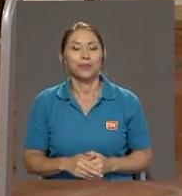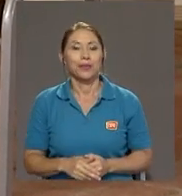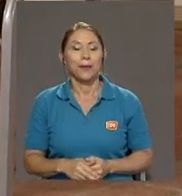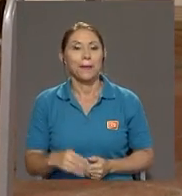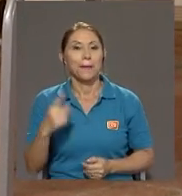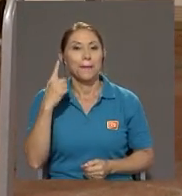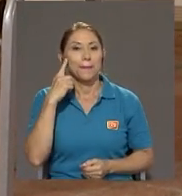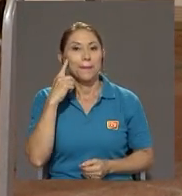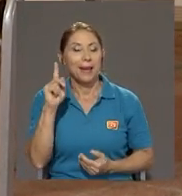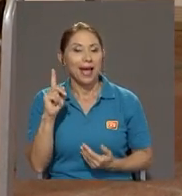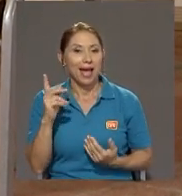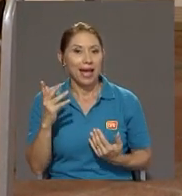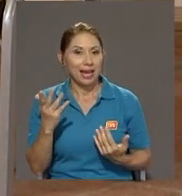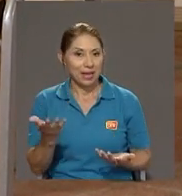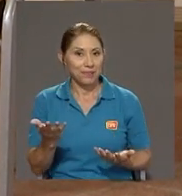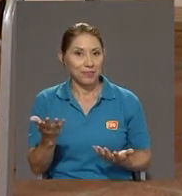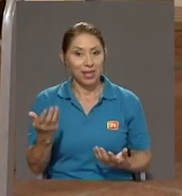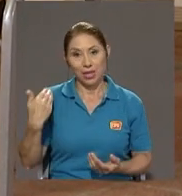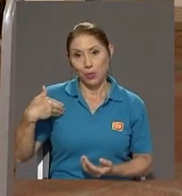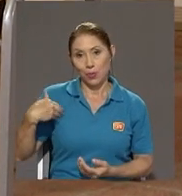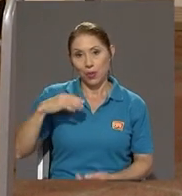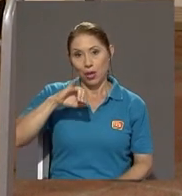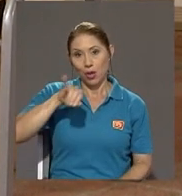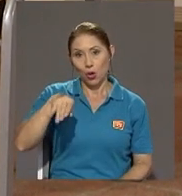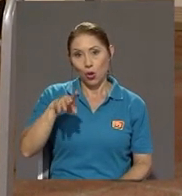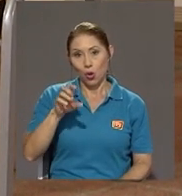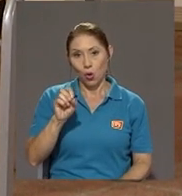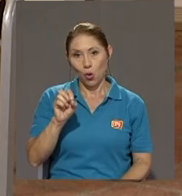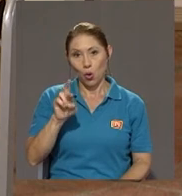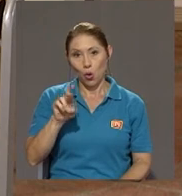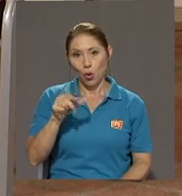para que don Jorge Vargas no se